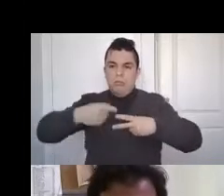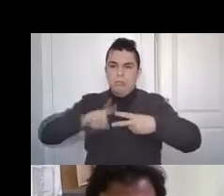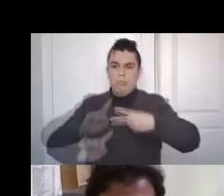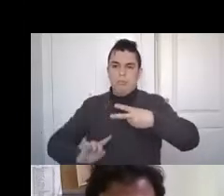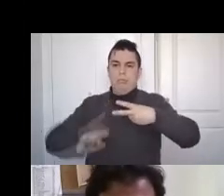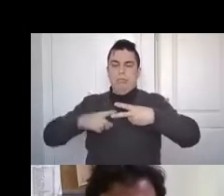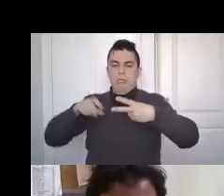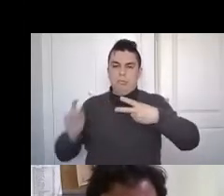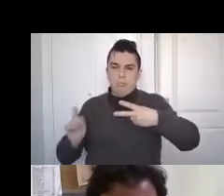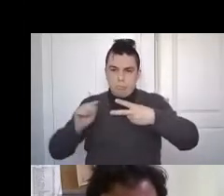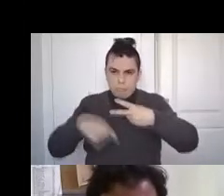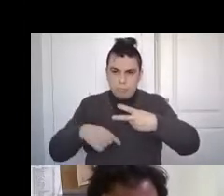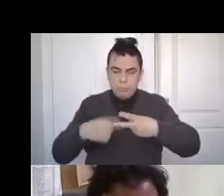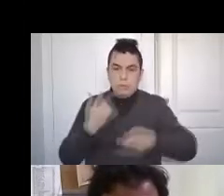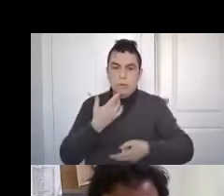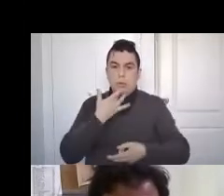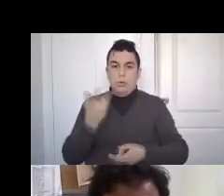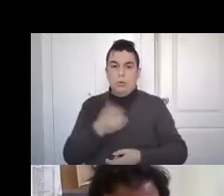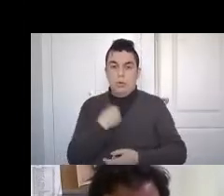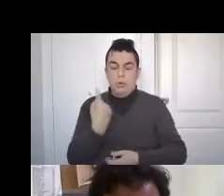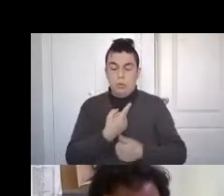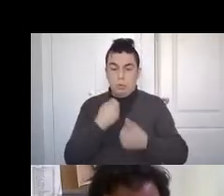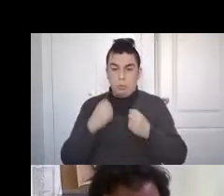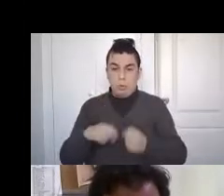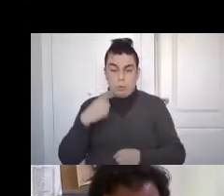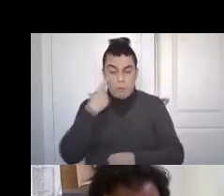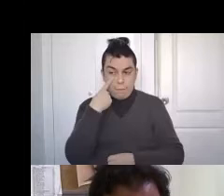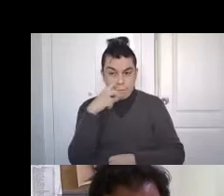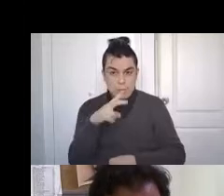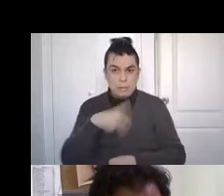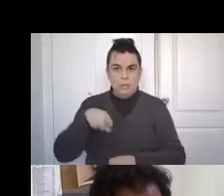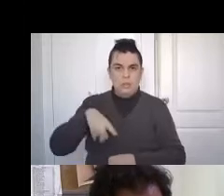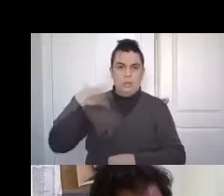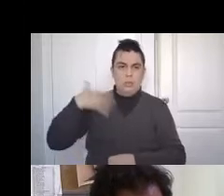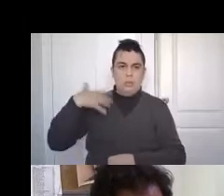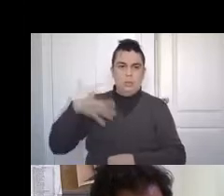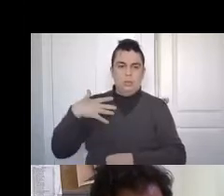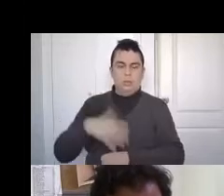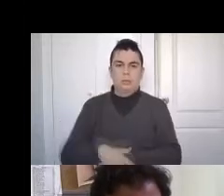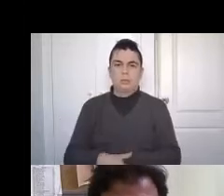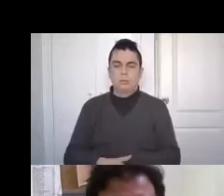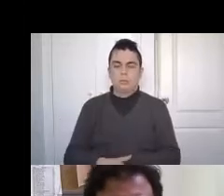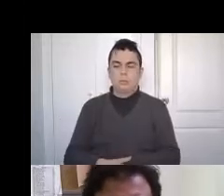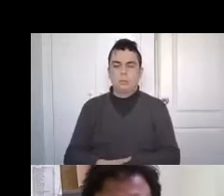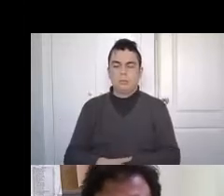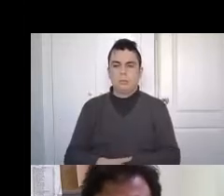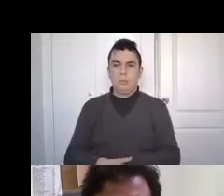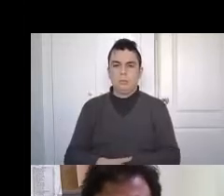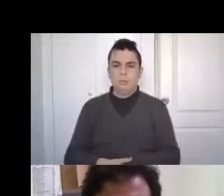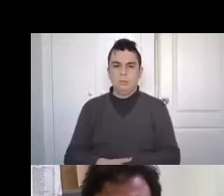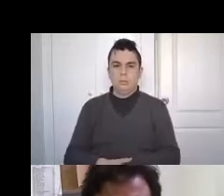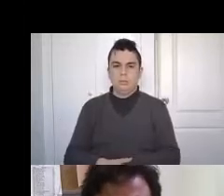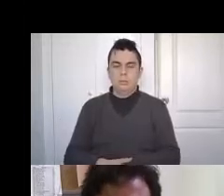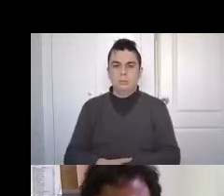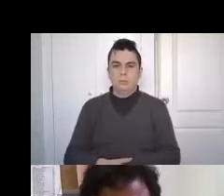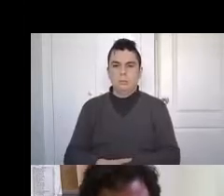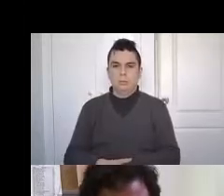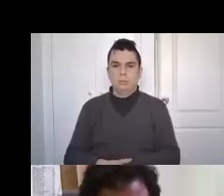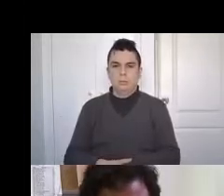importante, porque podemos ver acá que